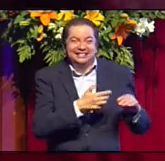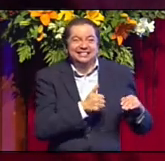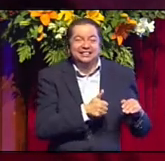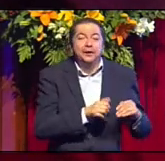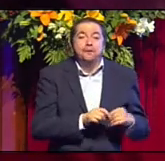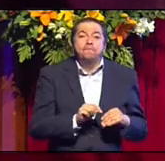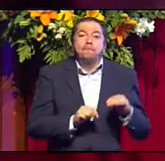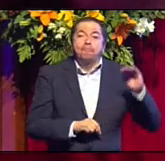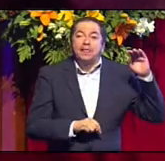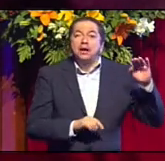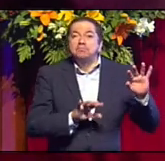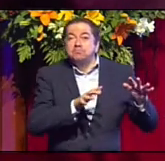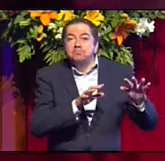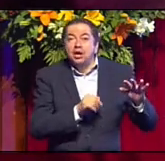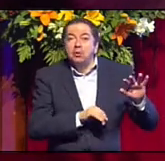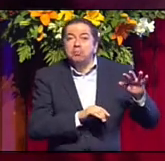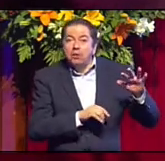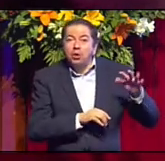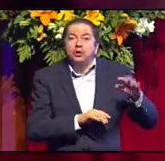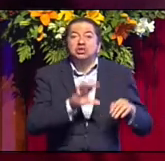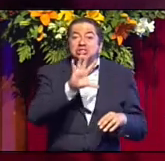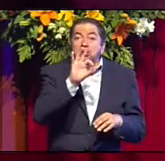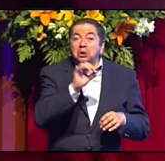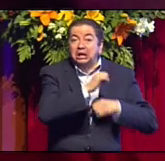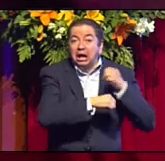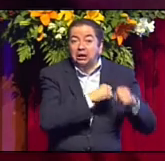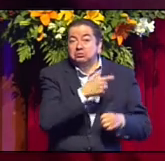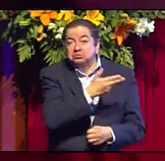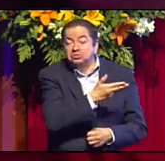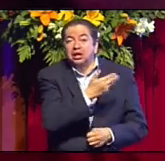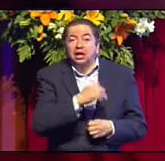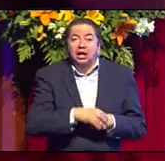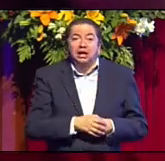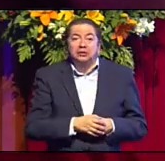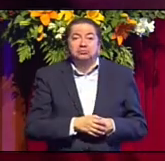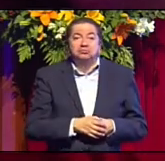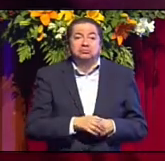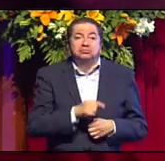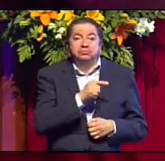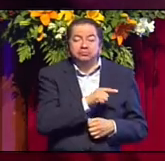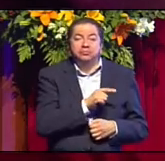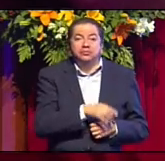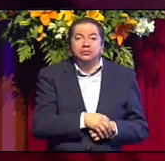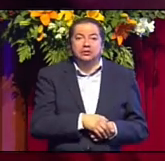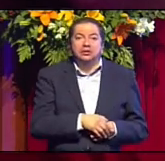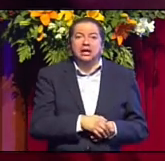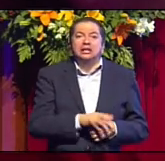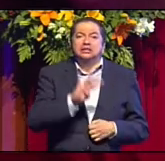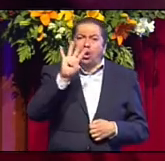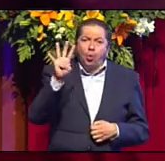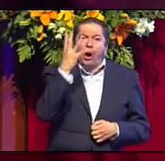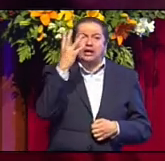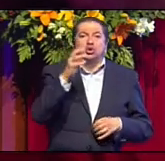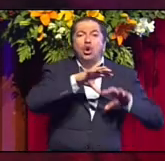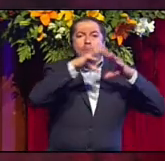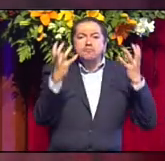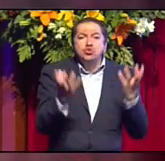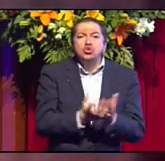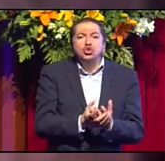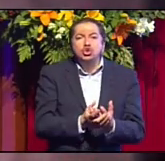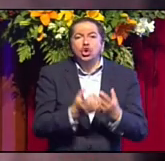¿Ah? Pero a lo menos de 50 años, y que efectivamente en su serie sale cuarto en el mundo en las